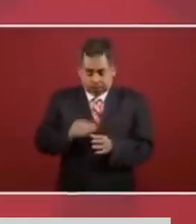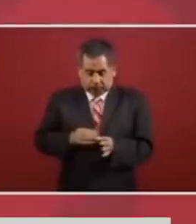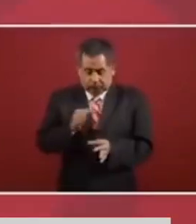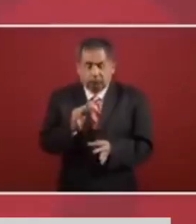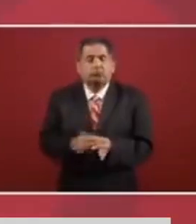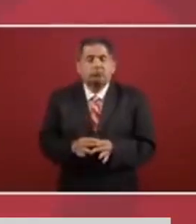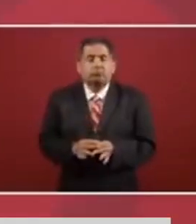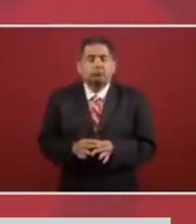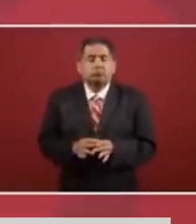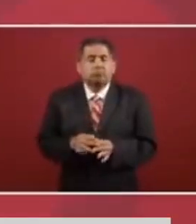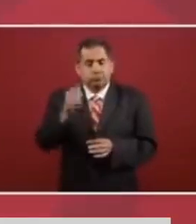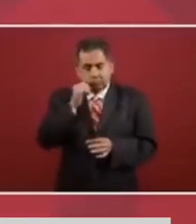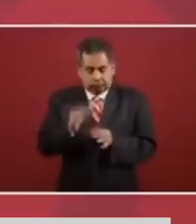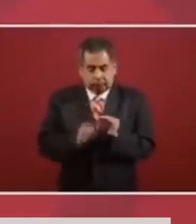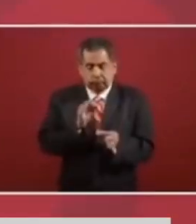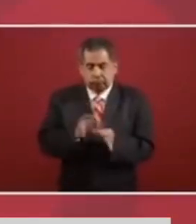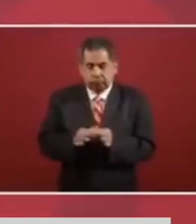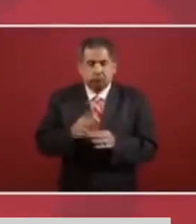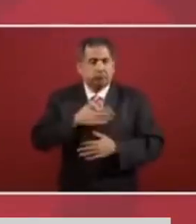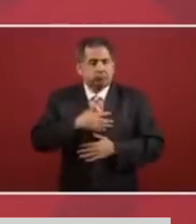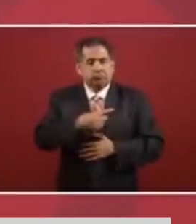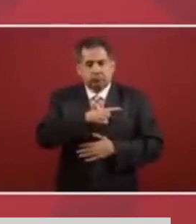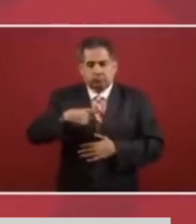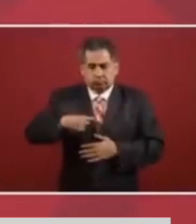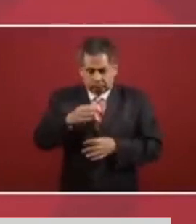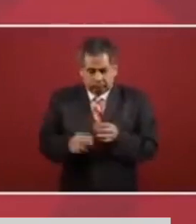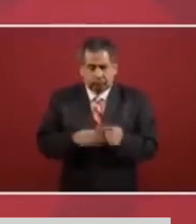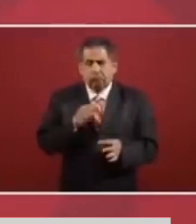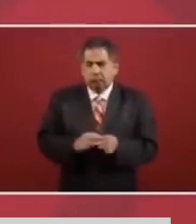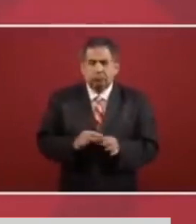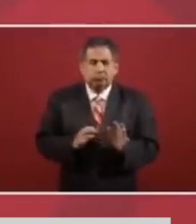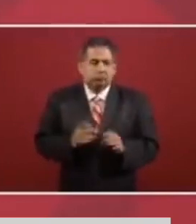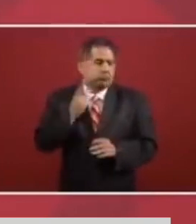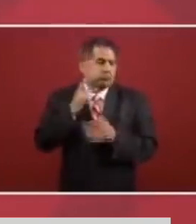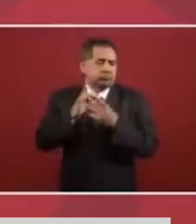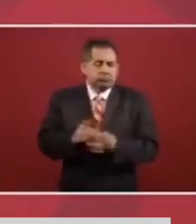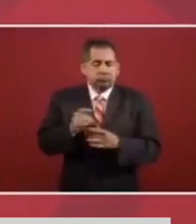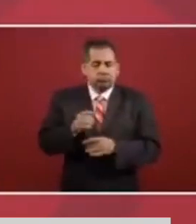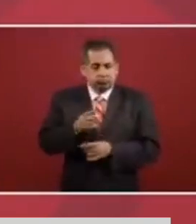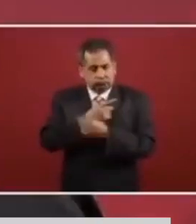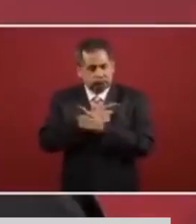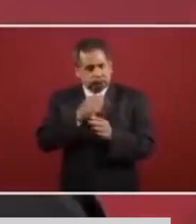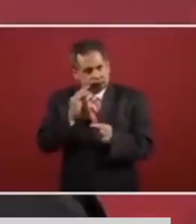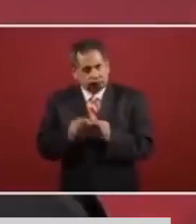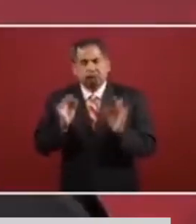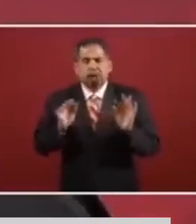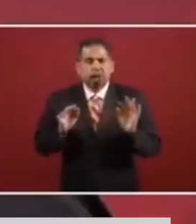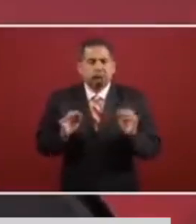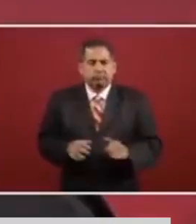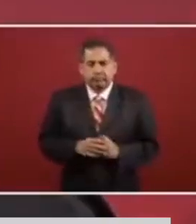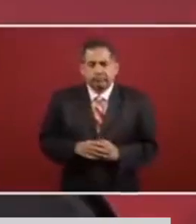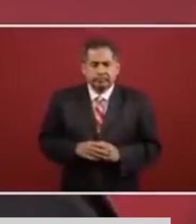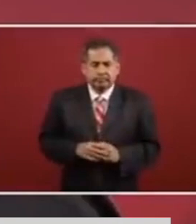en materia de asilo como nuestro país. Esto en respuesta a los comentarios sobre la reciente llegada del expresidente de Bolivia a nuestro